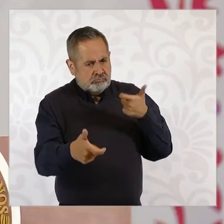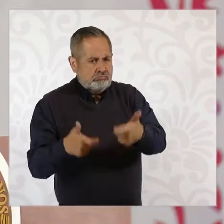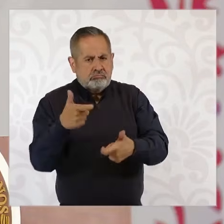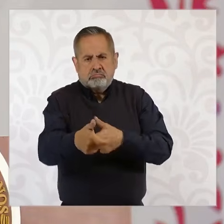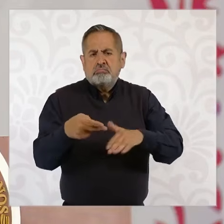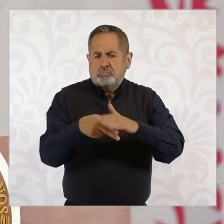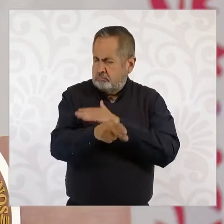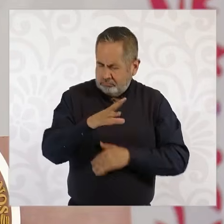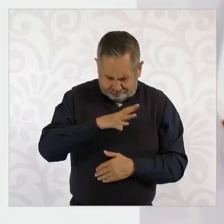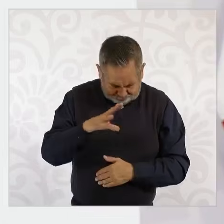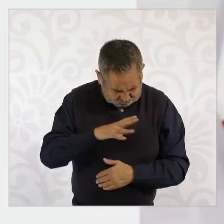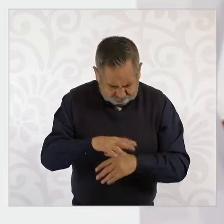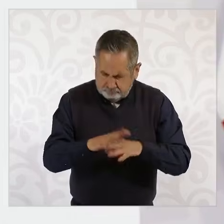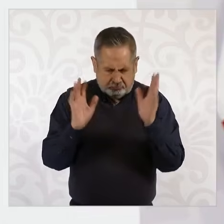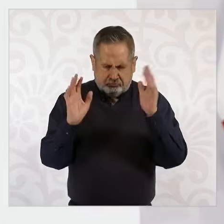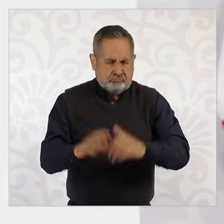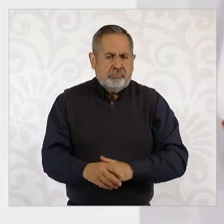en el metro. Entonces, se